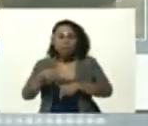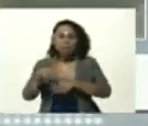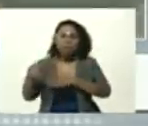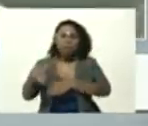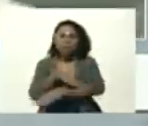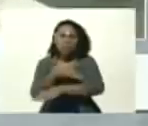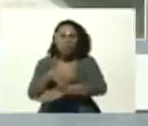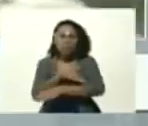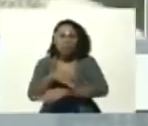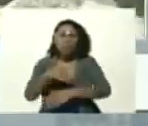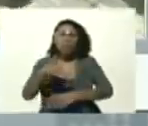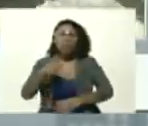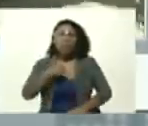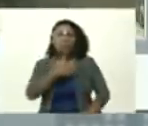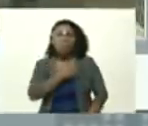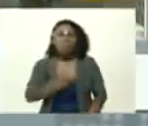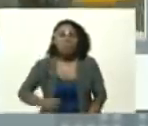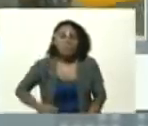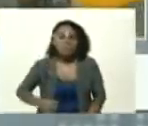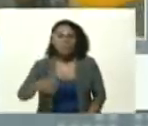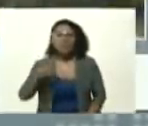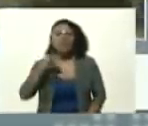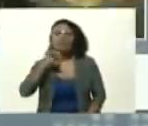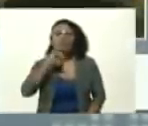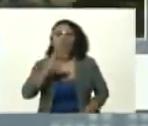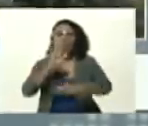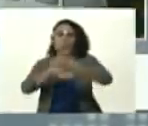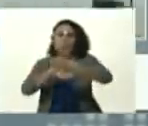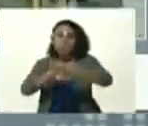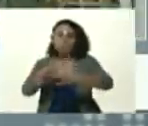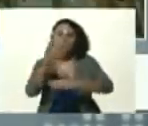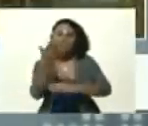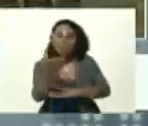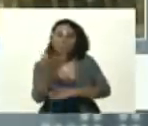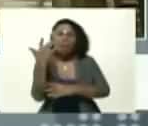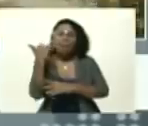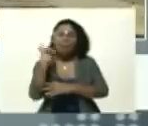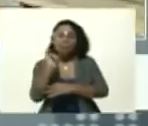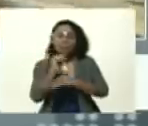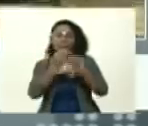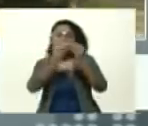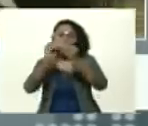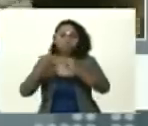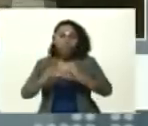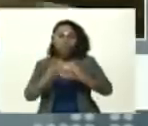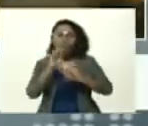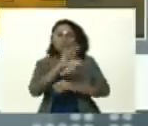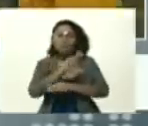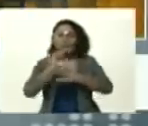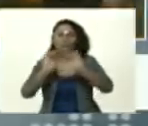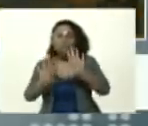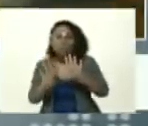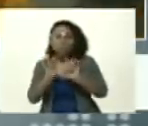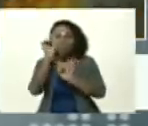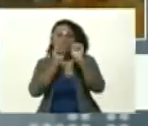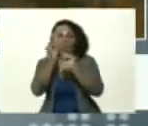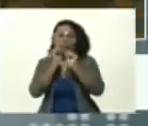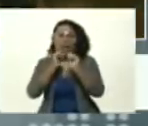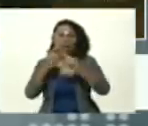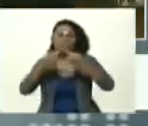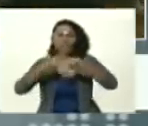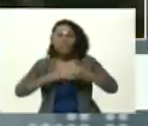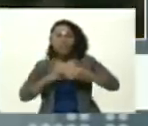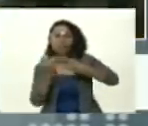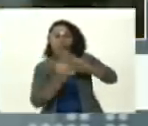tengo que informar que tenemos en marcha 39 máquinas de las distintas instituciones del gobierno